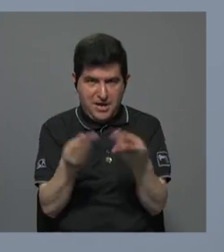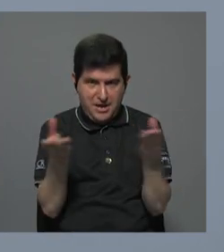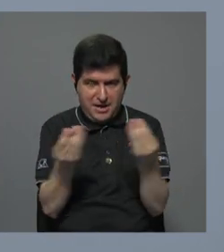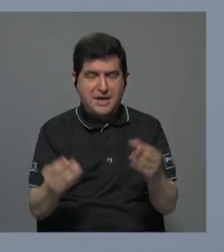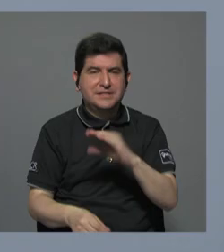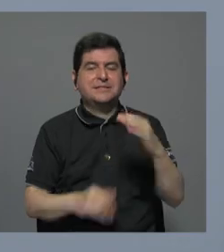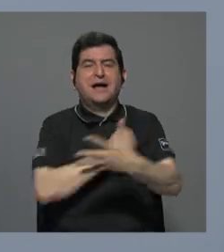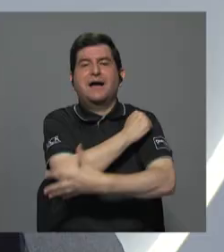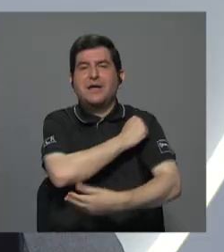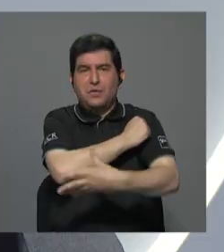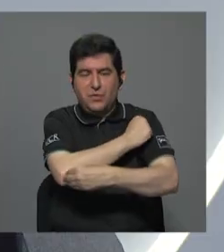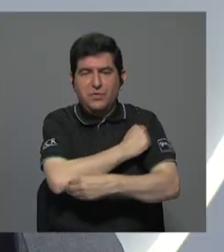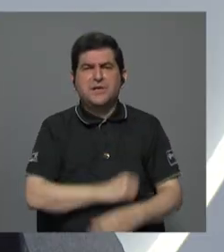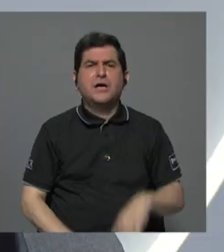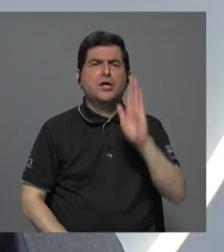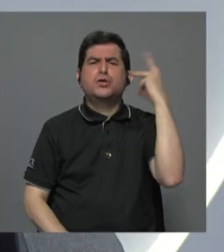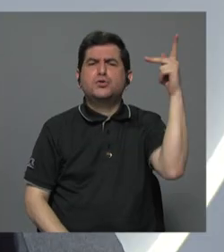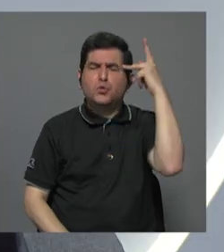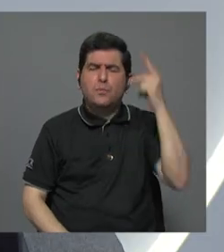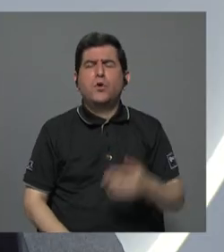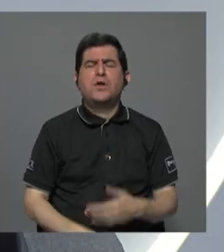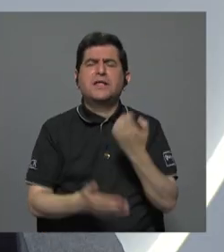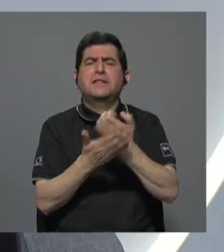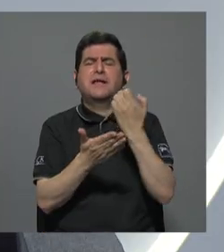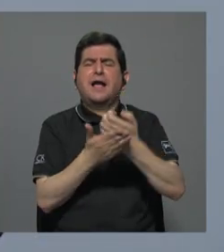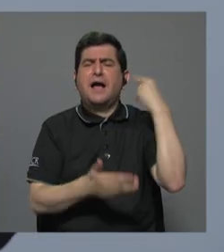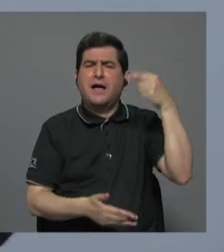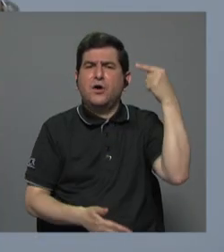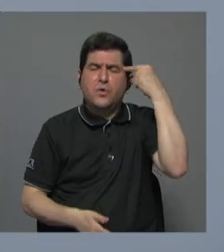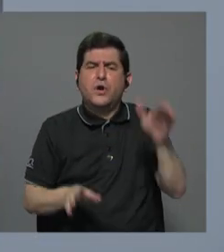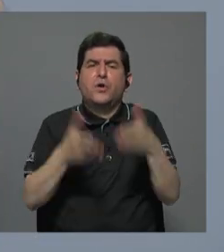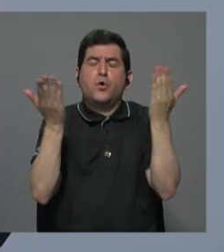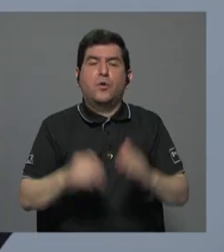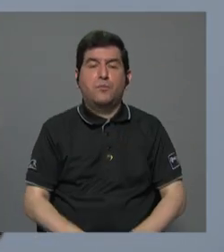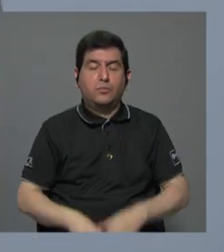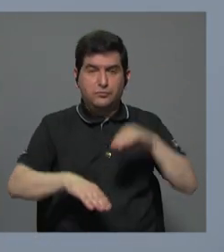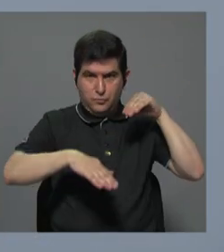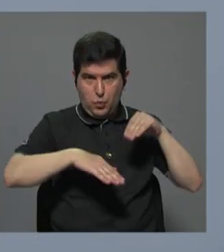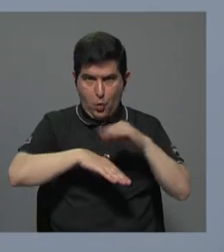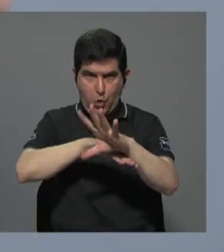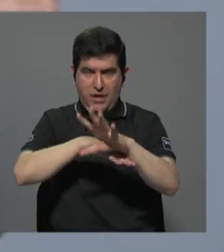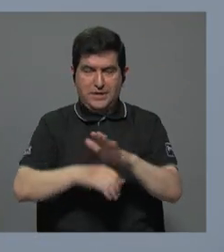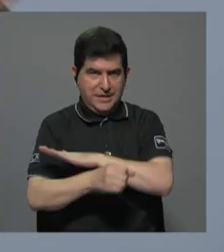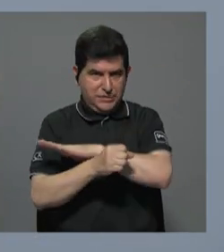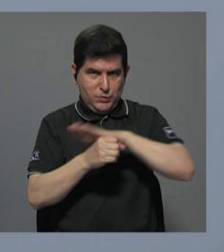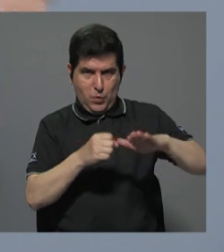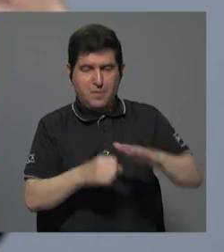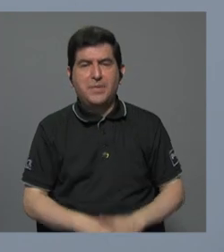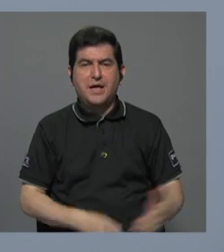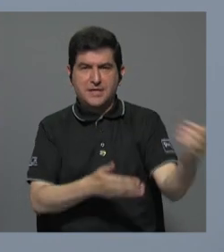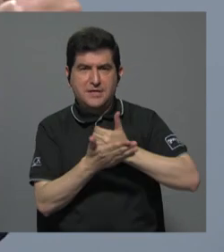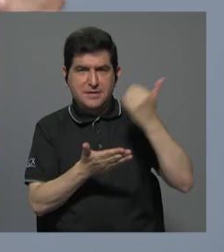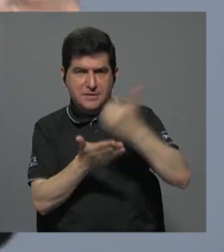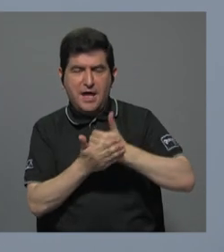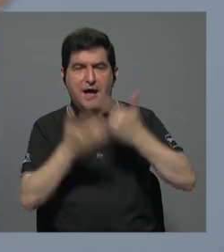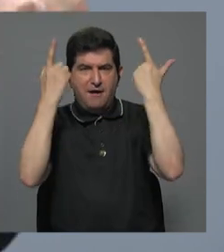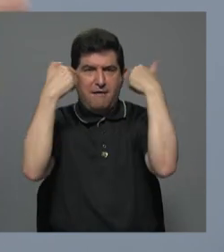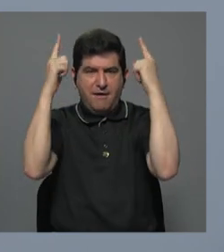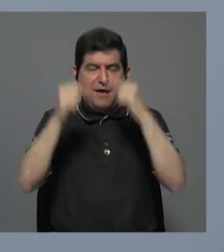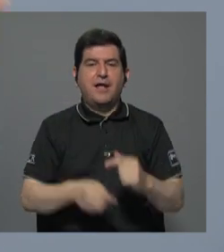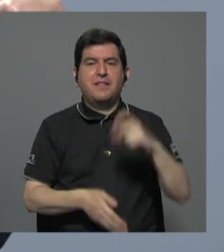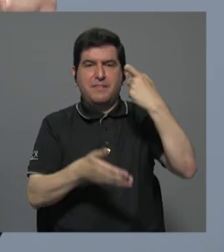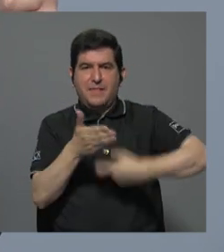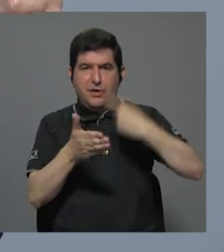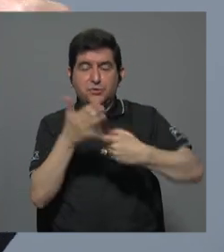concepto de pobreza ni a su política fiscal la política fiscal tiene que ir orientada de una forma total a una recaudación efectiva de los